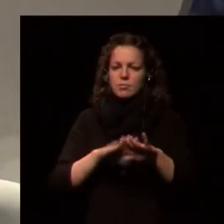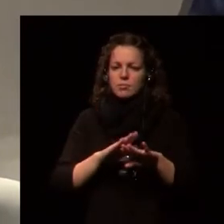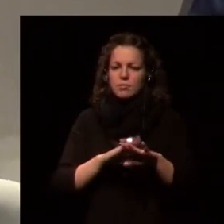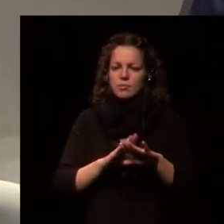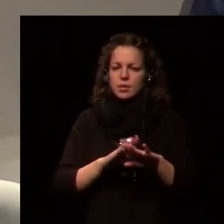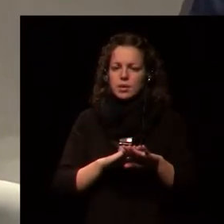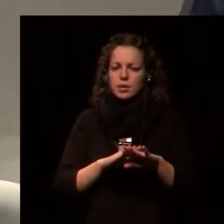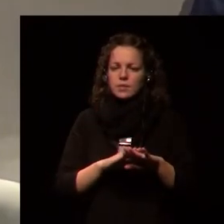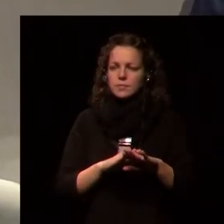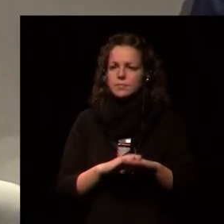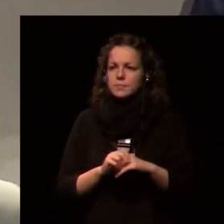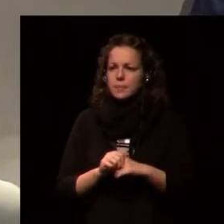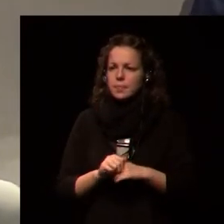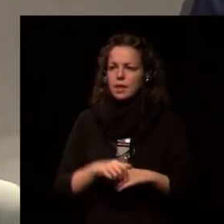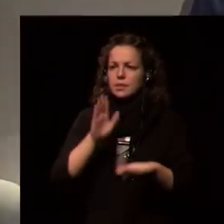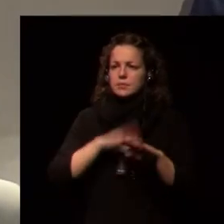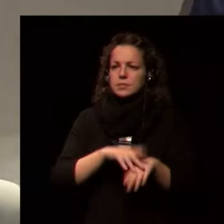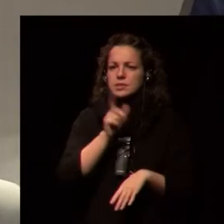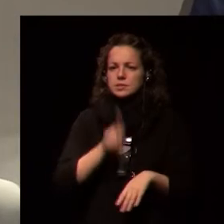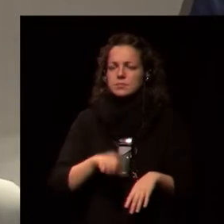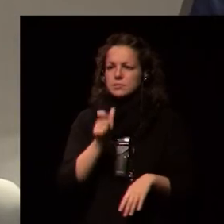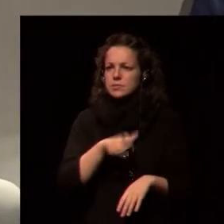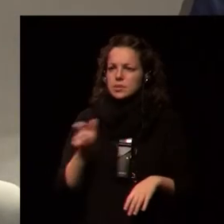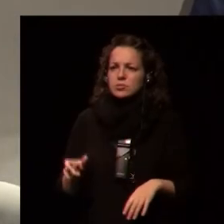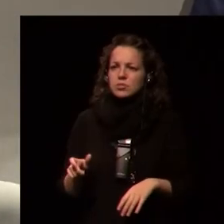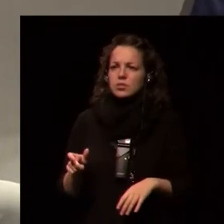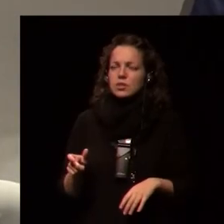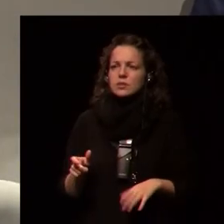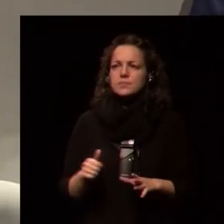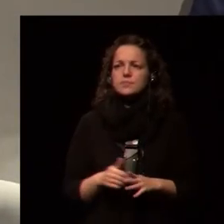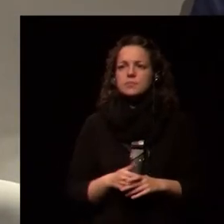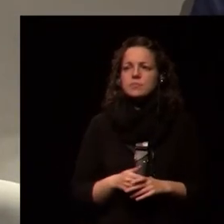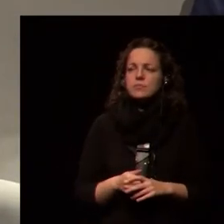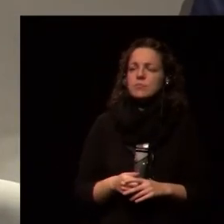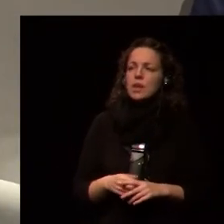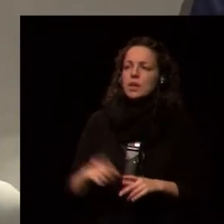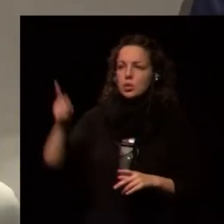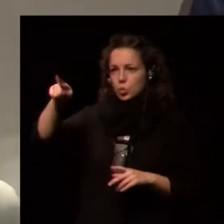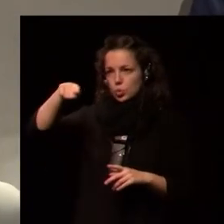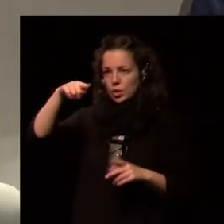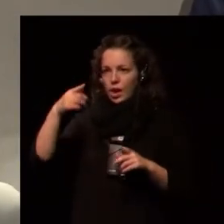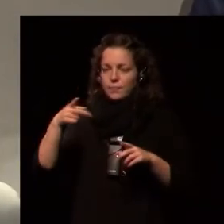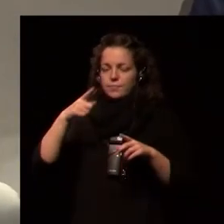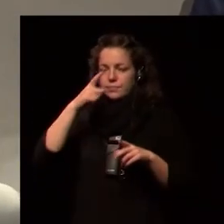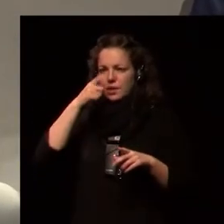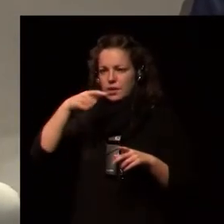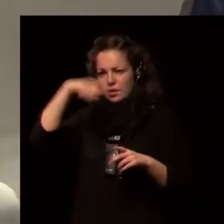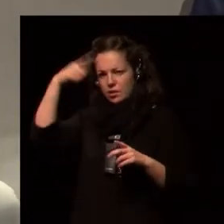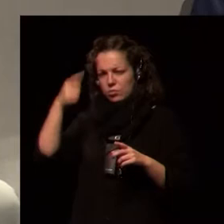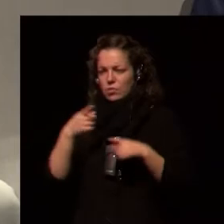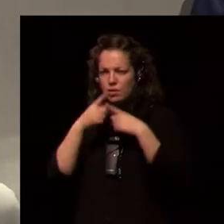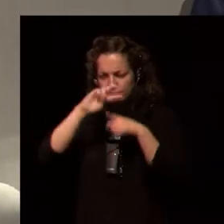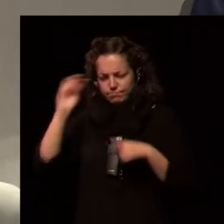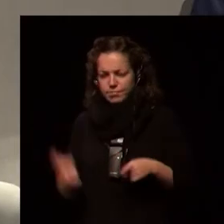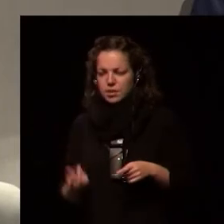con las personas con unos antecedentes culturales muy diversos. Presentaron